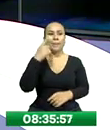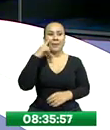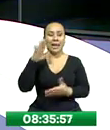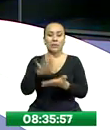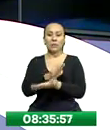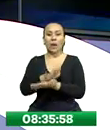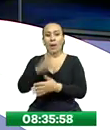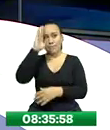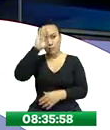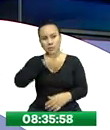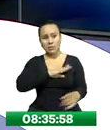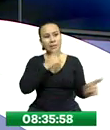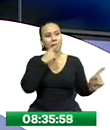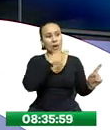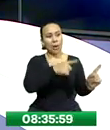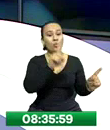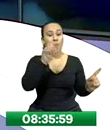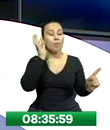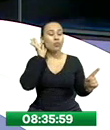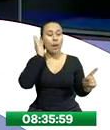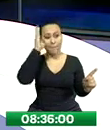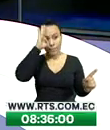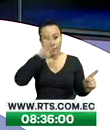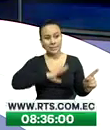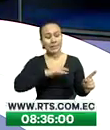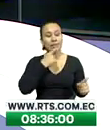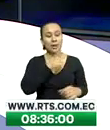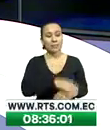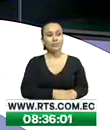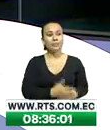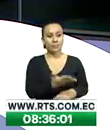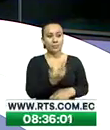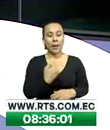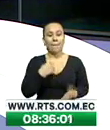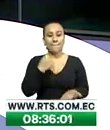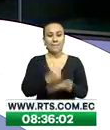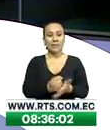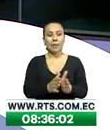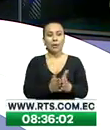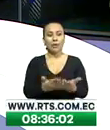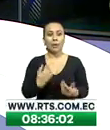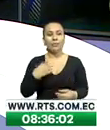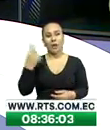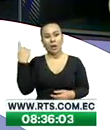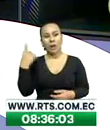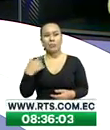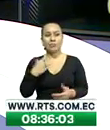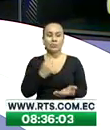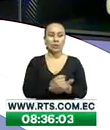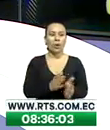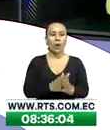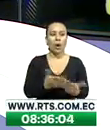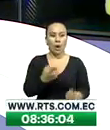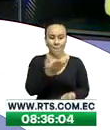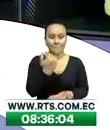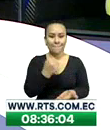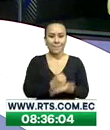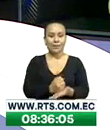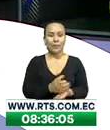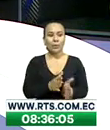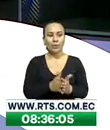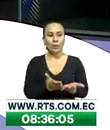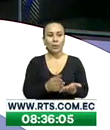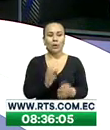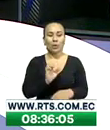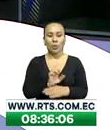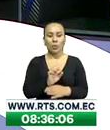la policía me dijo, una mujer policía me dijo, clarito, déjame ver tu pasaporte. Yo dije, yo llegué anoche, la verdad que estoy confundido un poco. Déjame ver tu pasaporte.